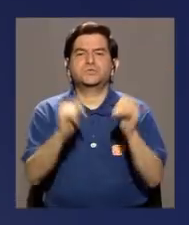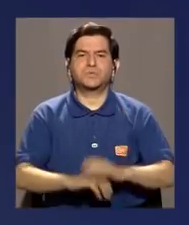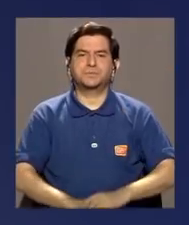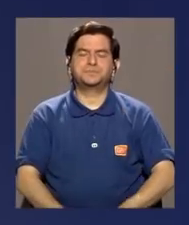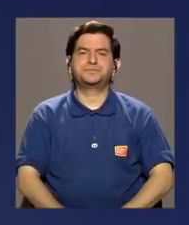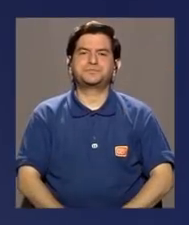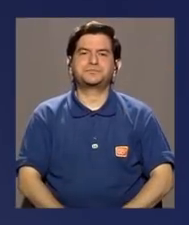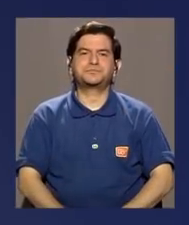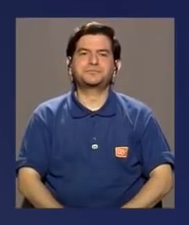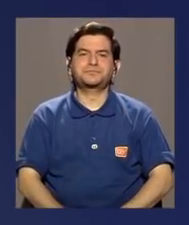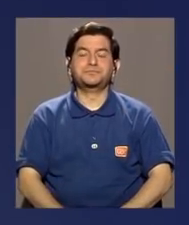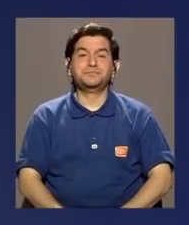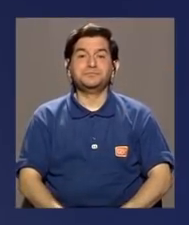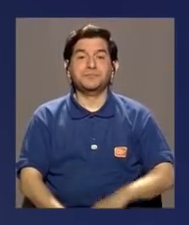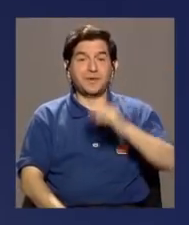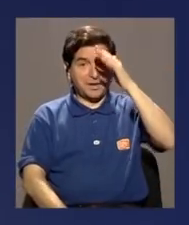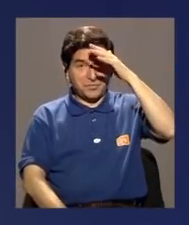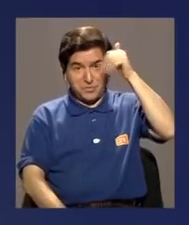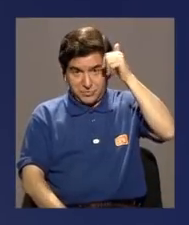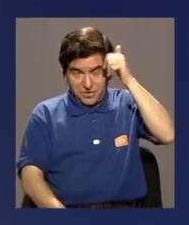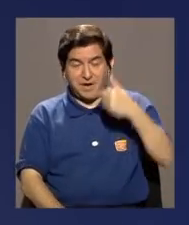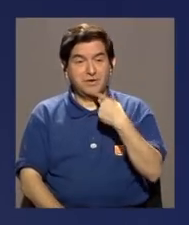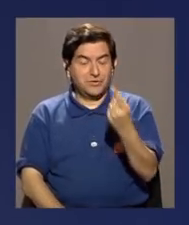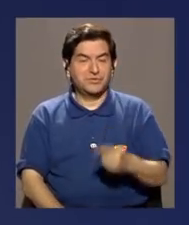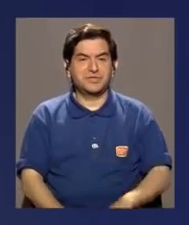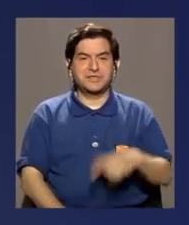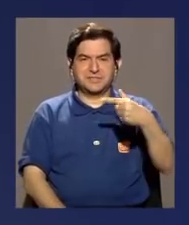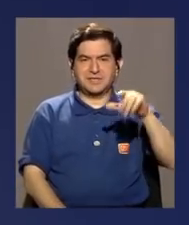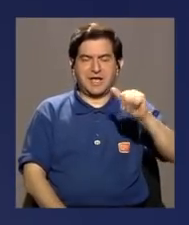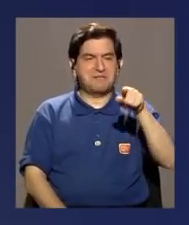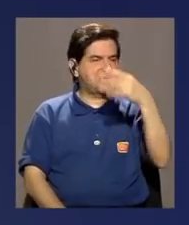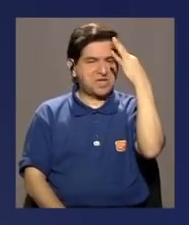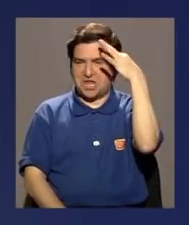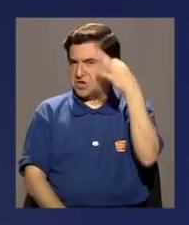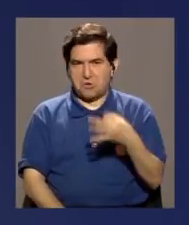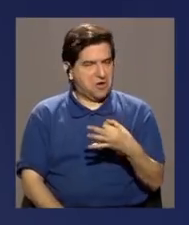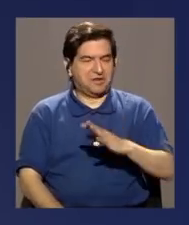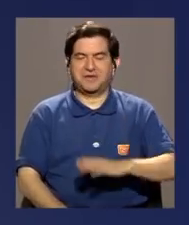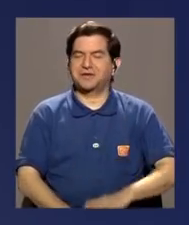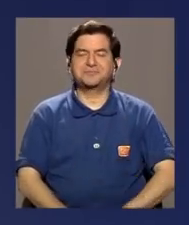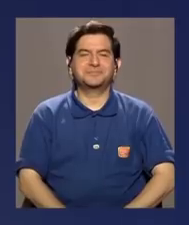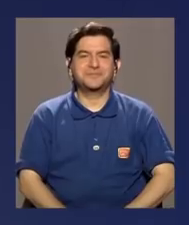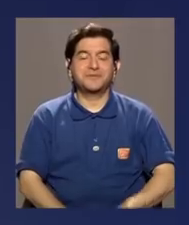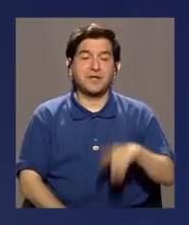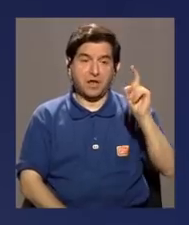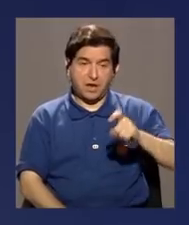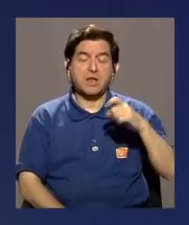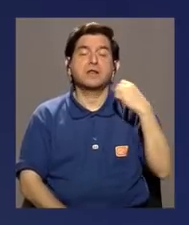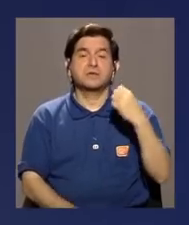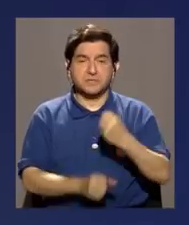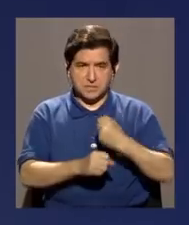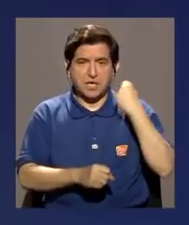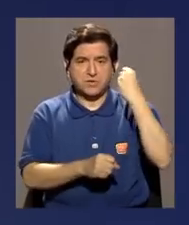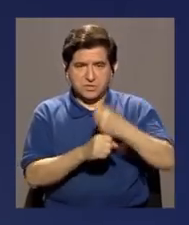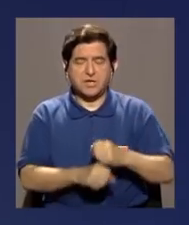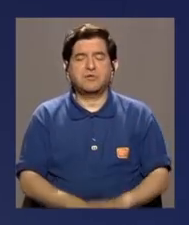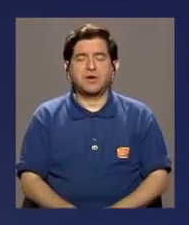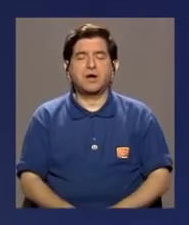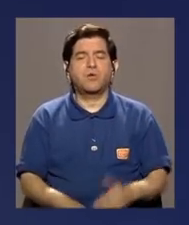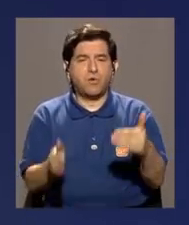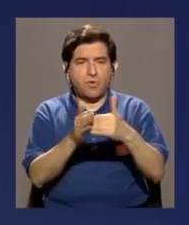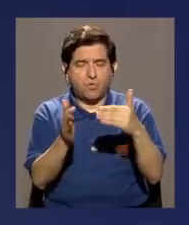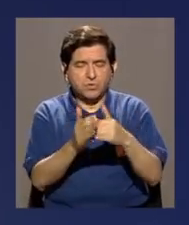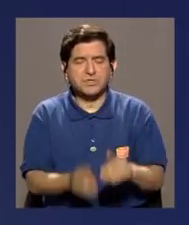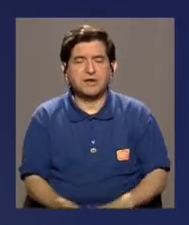públicas don carlos dice gaby que definitivamente no se la cree todavía y definitivamente hay que hacer un esfuerzo para poder reivindicar